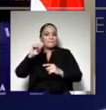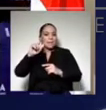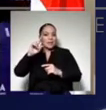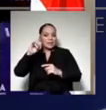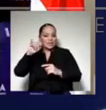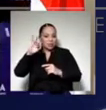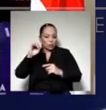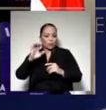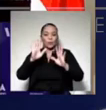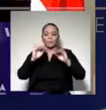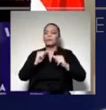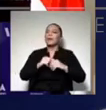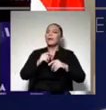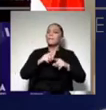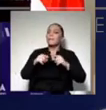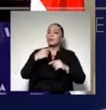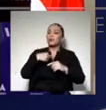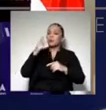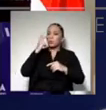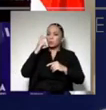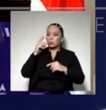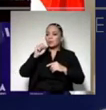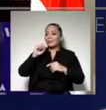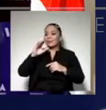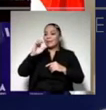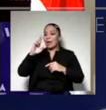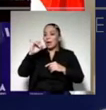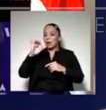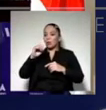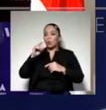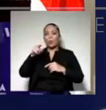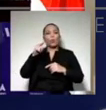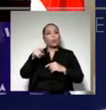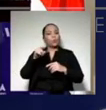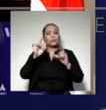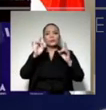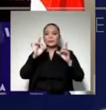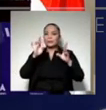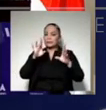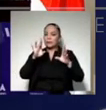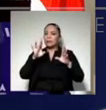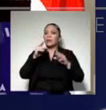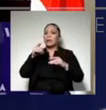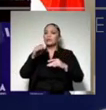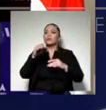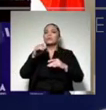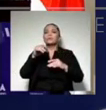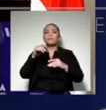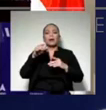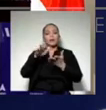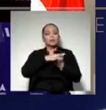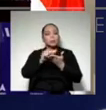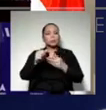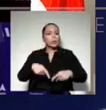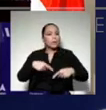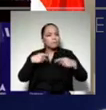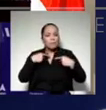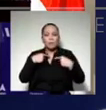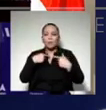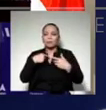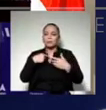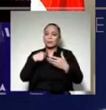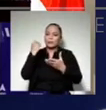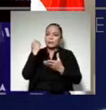el sicariato es una acción criminal para cegar vidas, para destruir. Si en este caso, bueno,